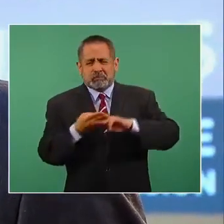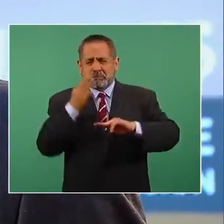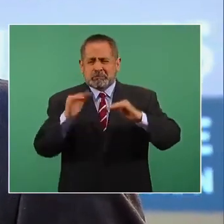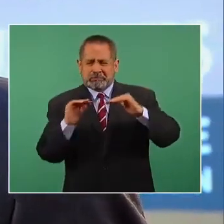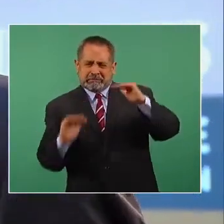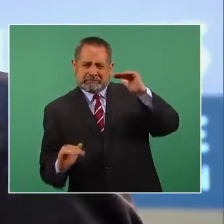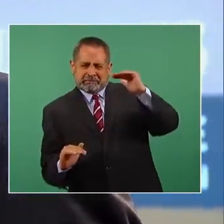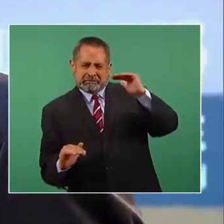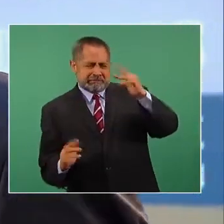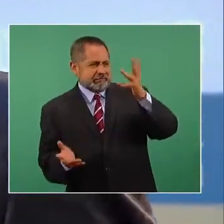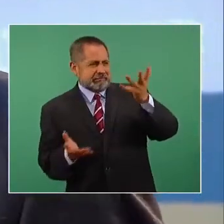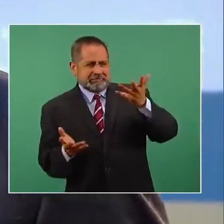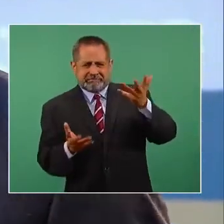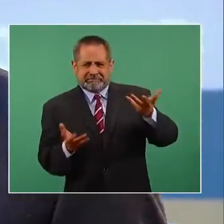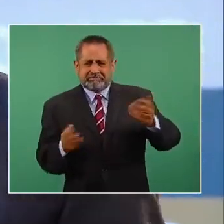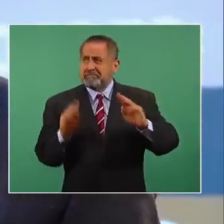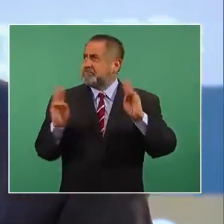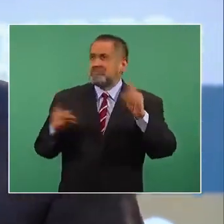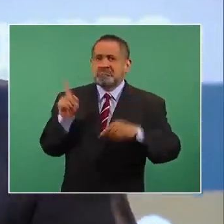A ver,